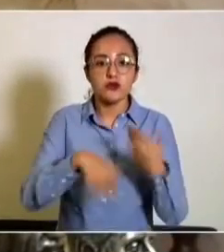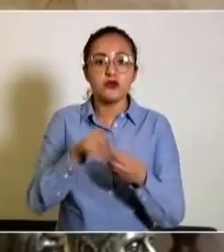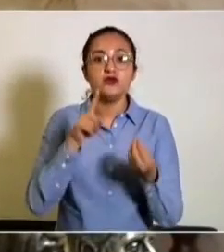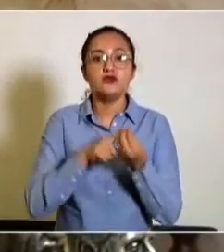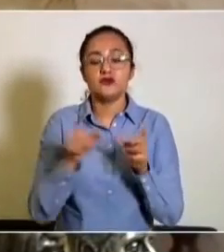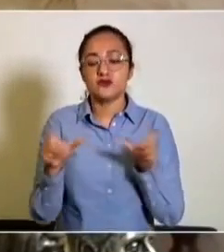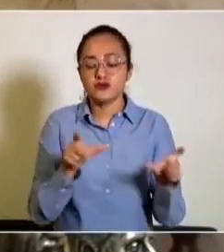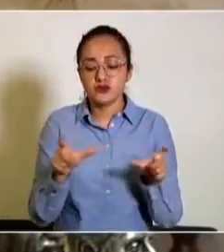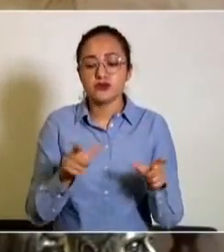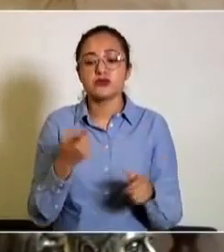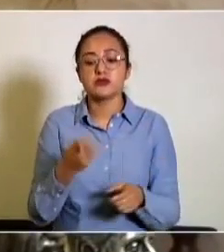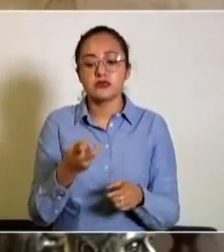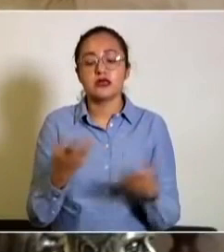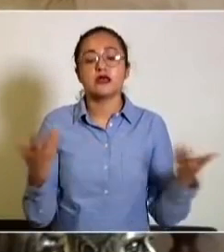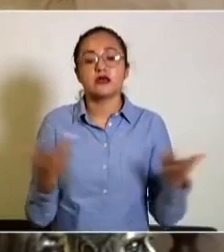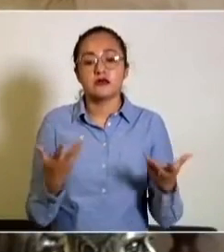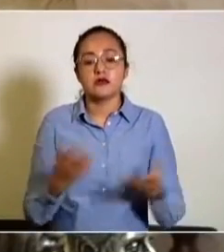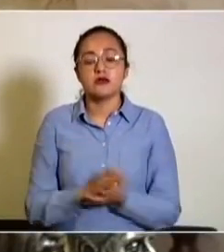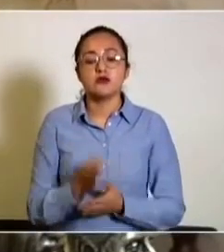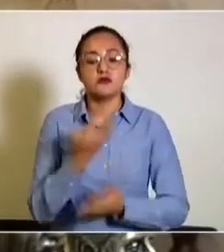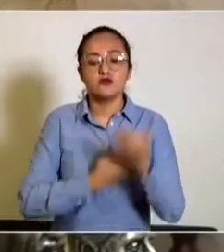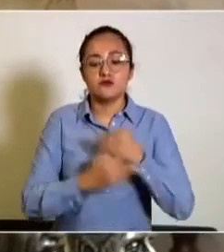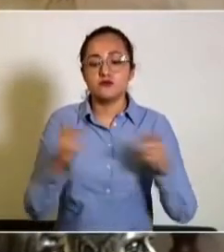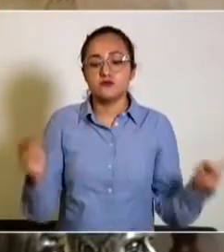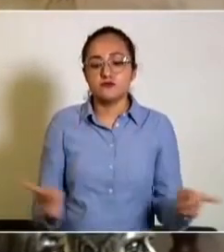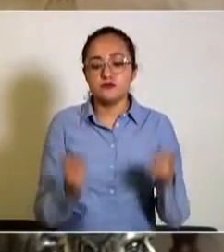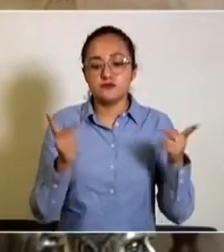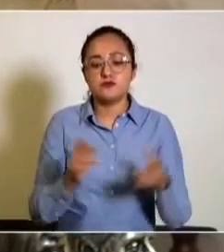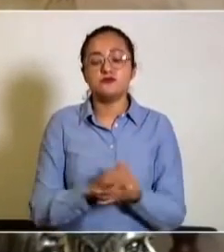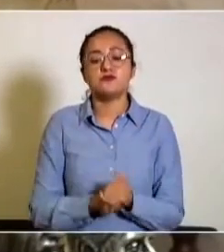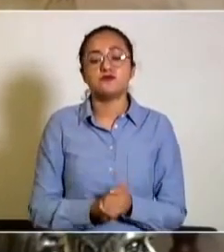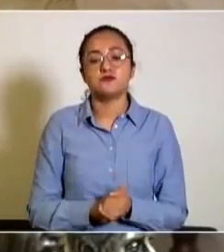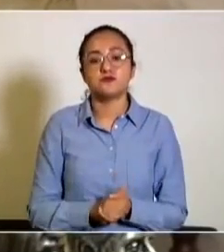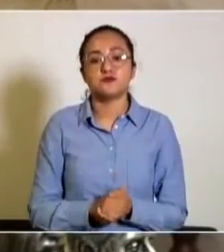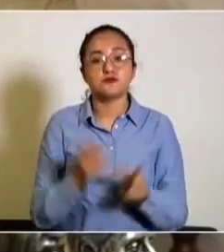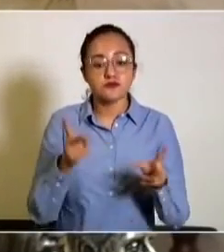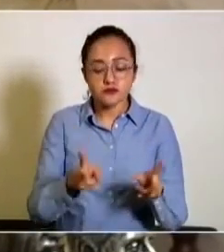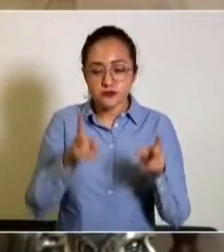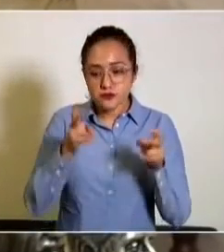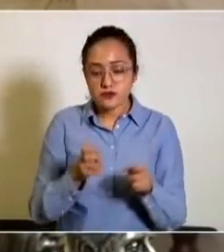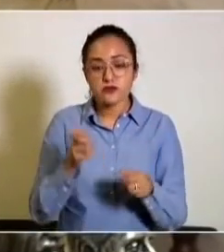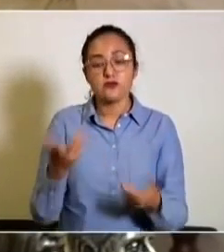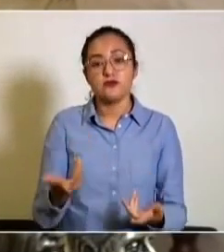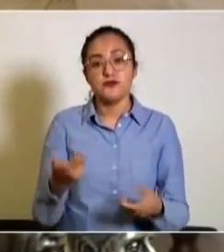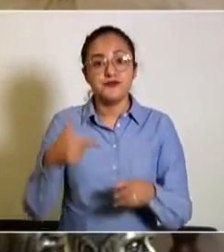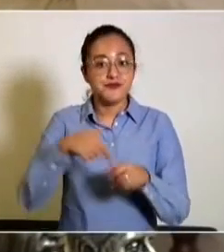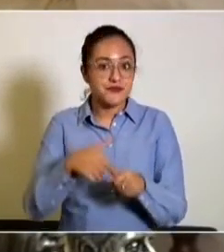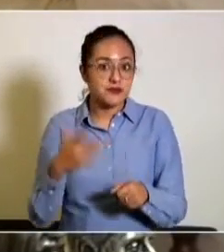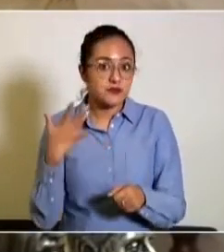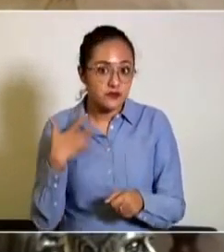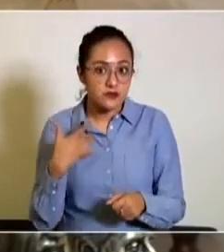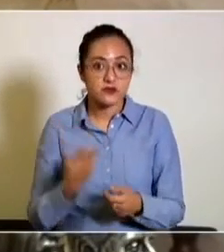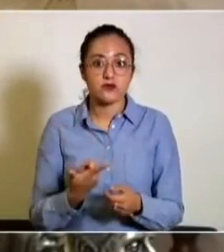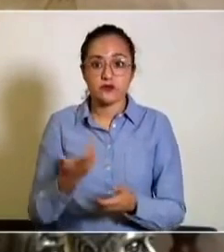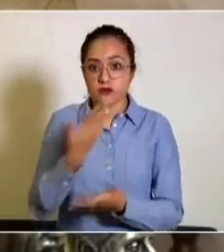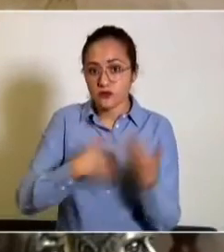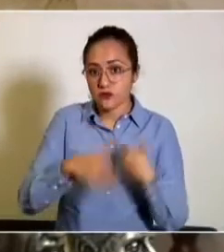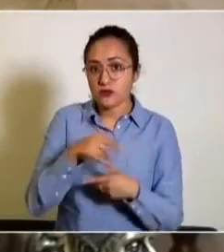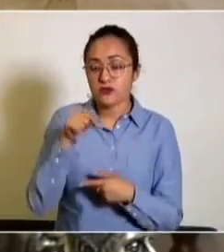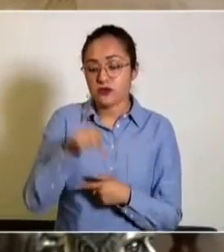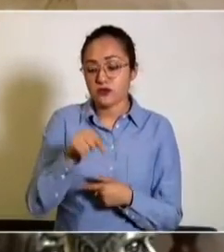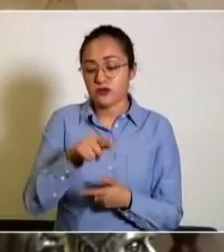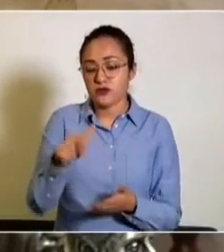controlaron controlan ellos toda la venta de robo de combustible en la zona de